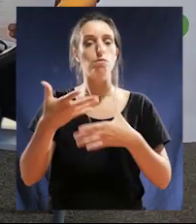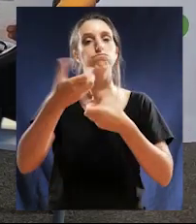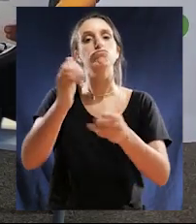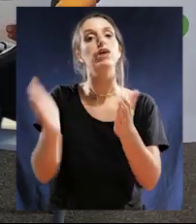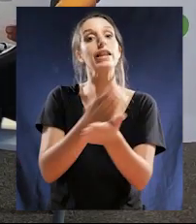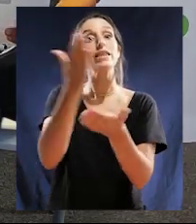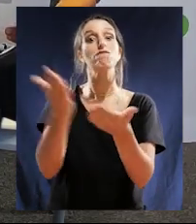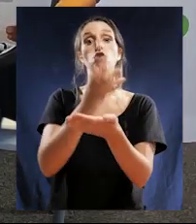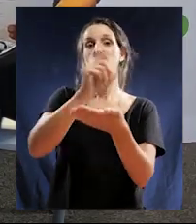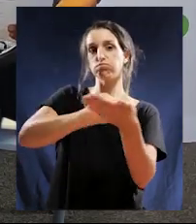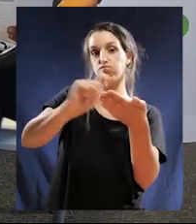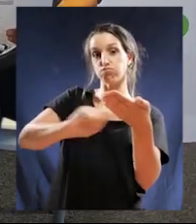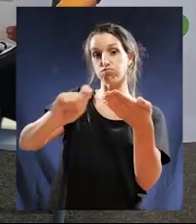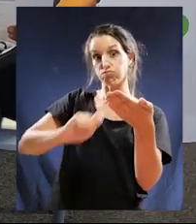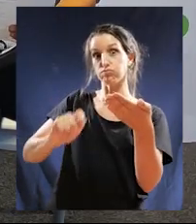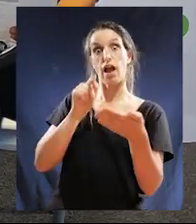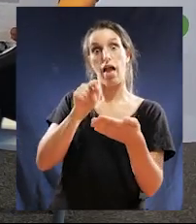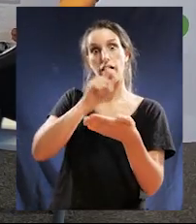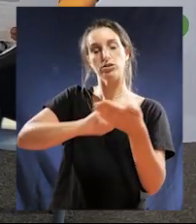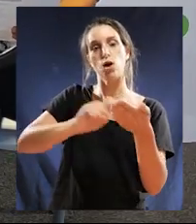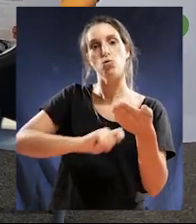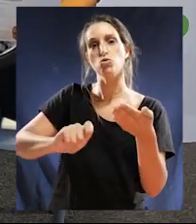un libro totalmente recomendable.